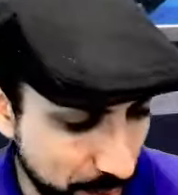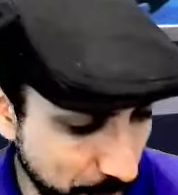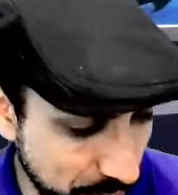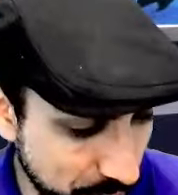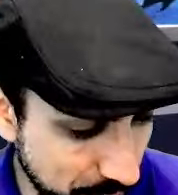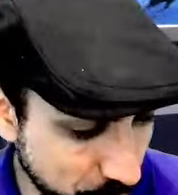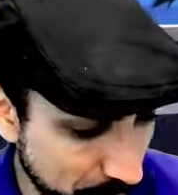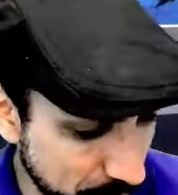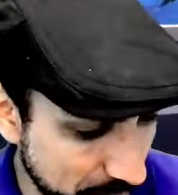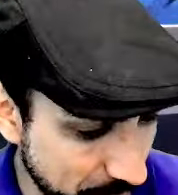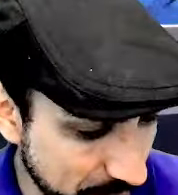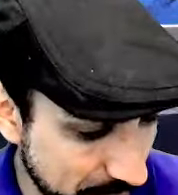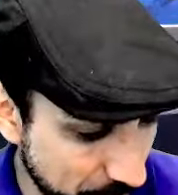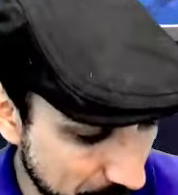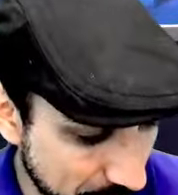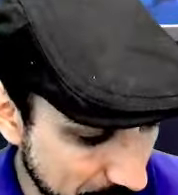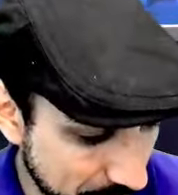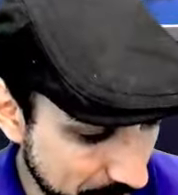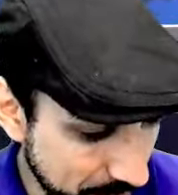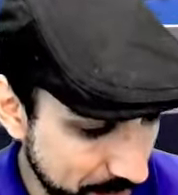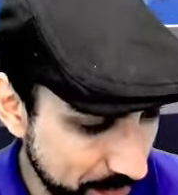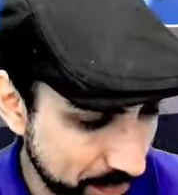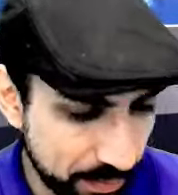embestida de la oposición. Escuchemos lo que dijo el senador.